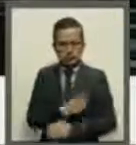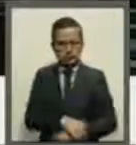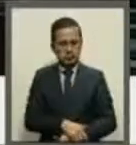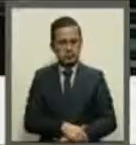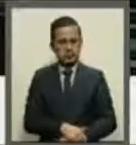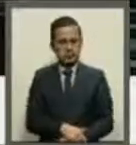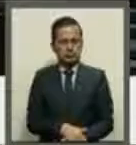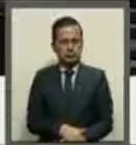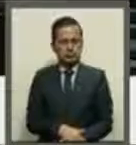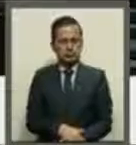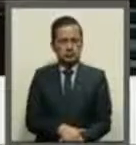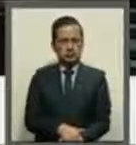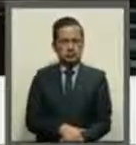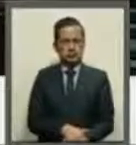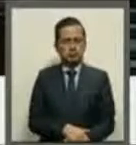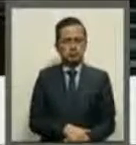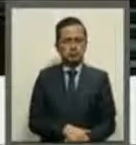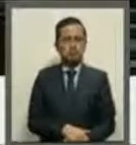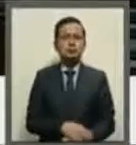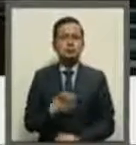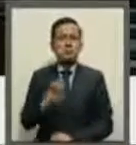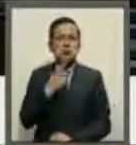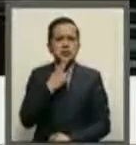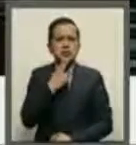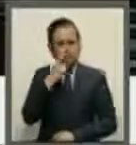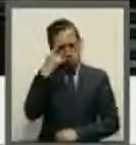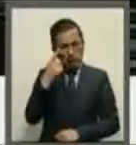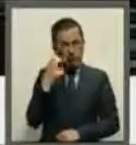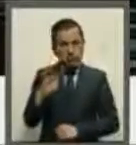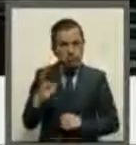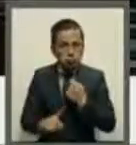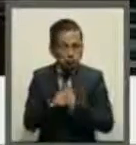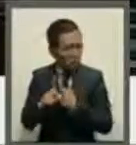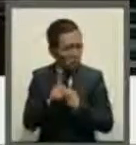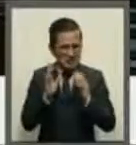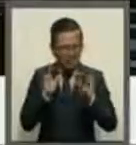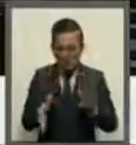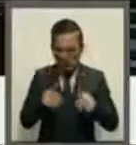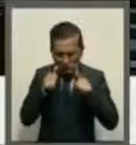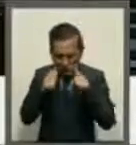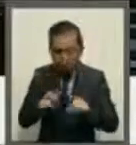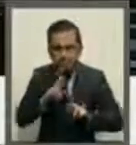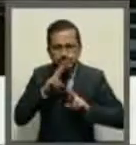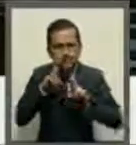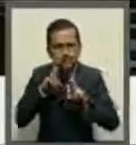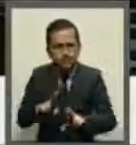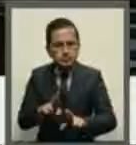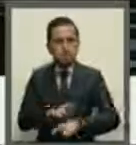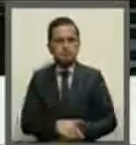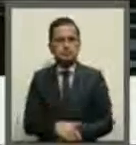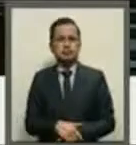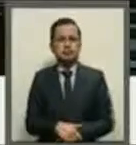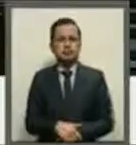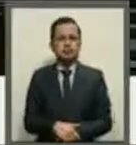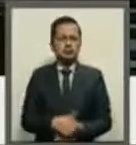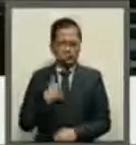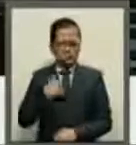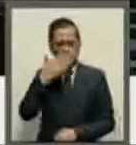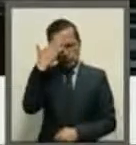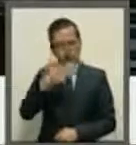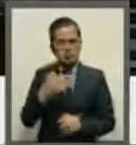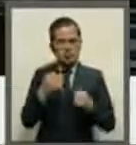Y con ello resolver esa problemática de forma inmediata. Estoy convencida